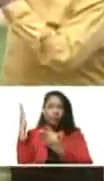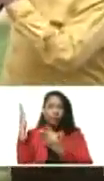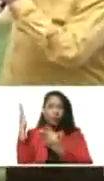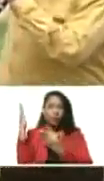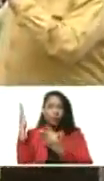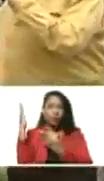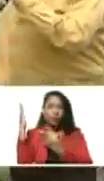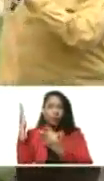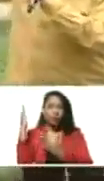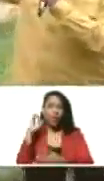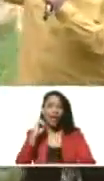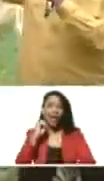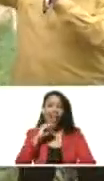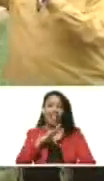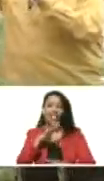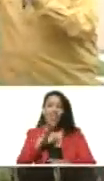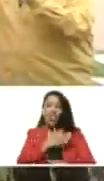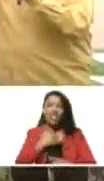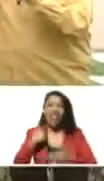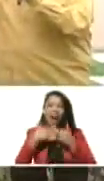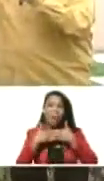El hito que no baja.